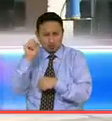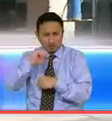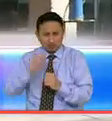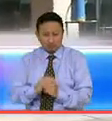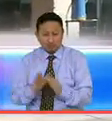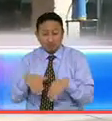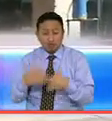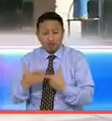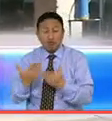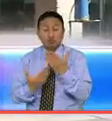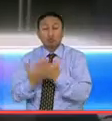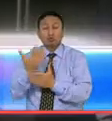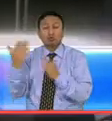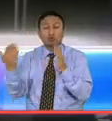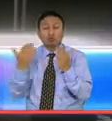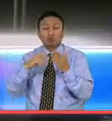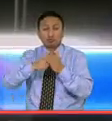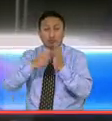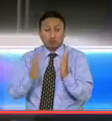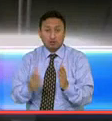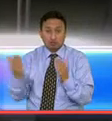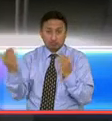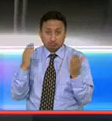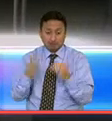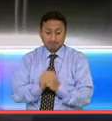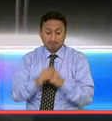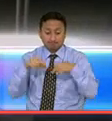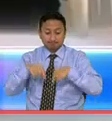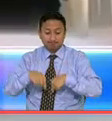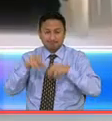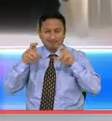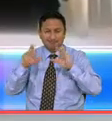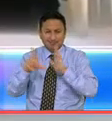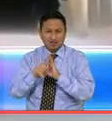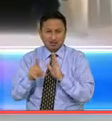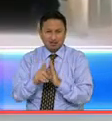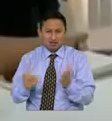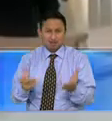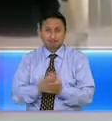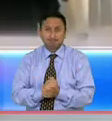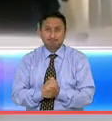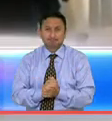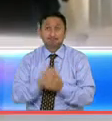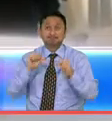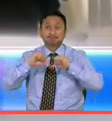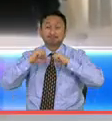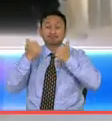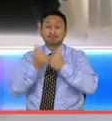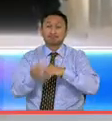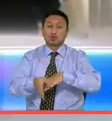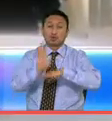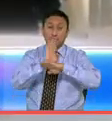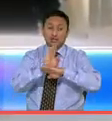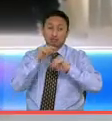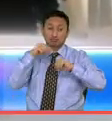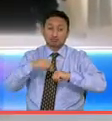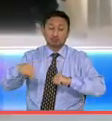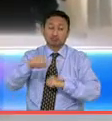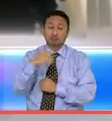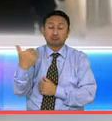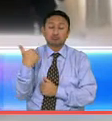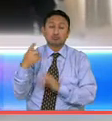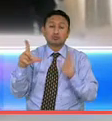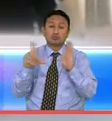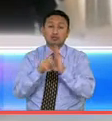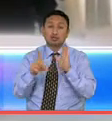la designación de un contralor encargado, porque hay vacíos legales. A la Asamblea Nacional a que haga una ley interpretativa